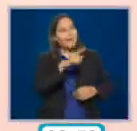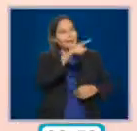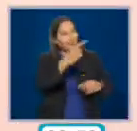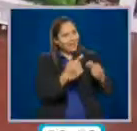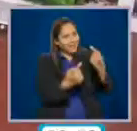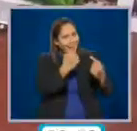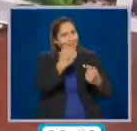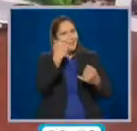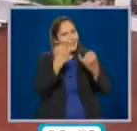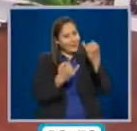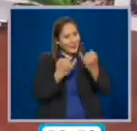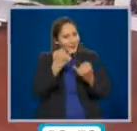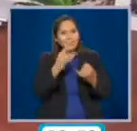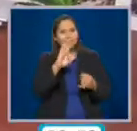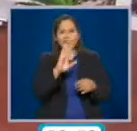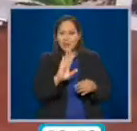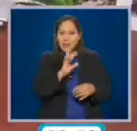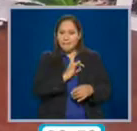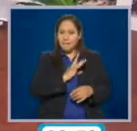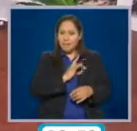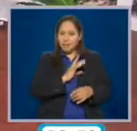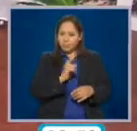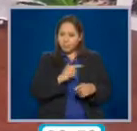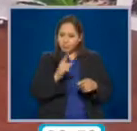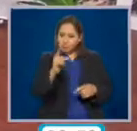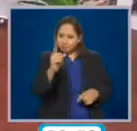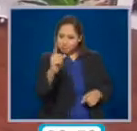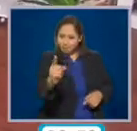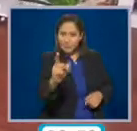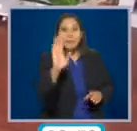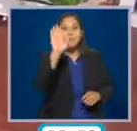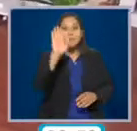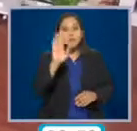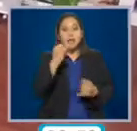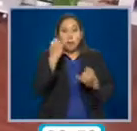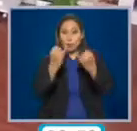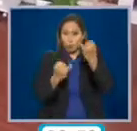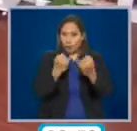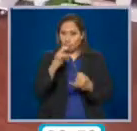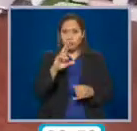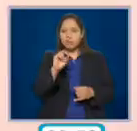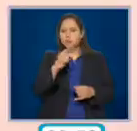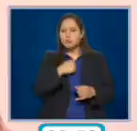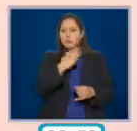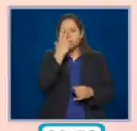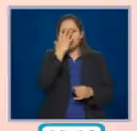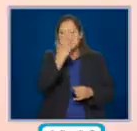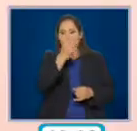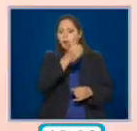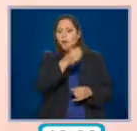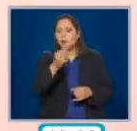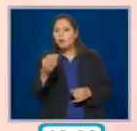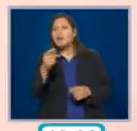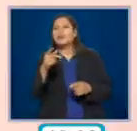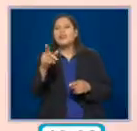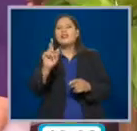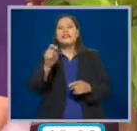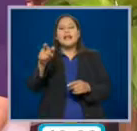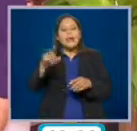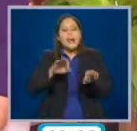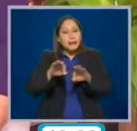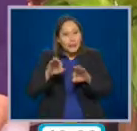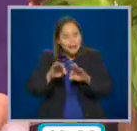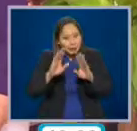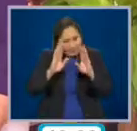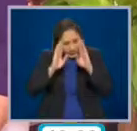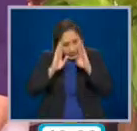estoy recordando. Hay que cuando me intimidarte. pasaba. Oye. No están jugando contigo, te están Entonces, preparando para trabajar bajo presión.